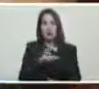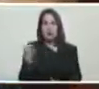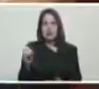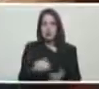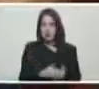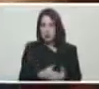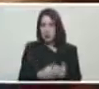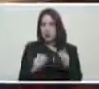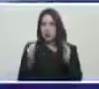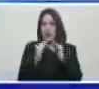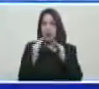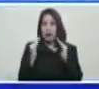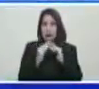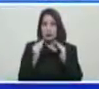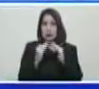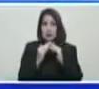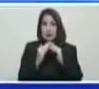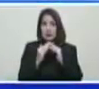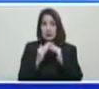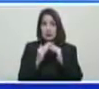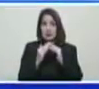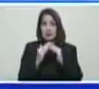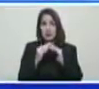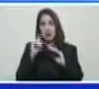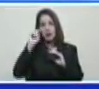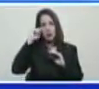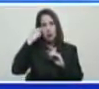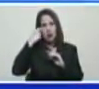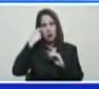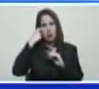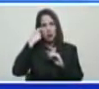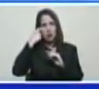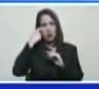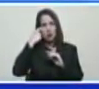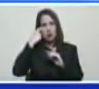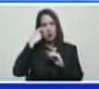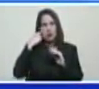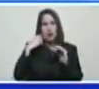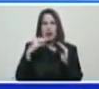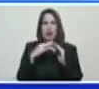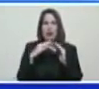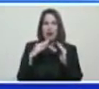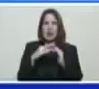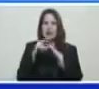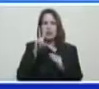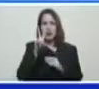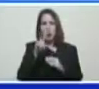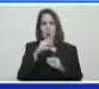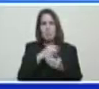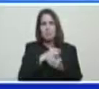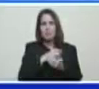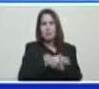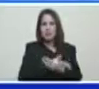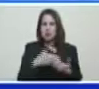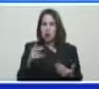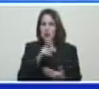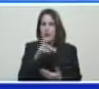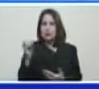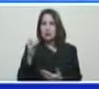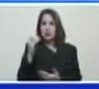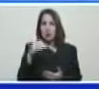la imagen por favor de recuerdo de la vivienda 2,300000